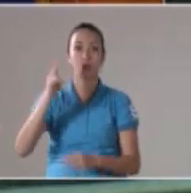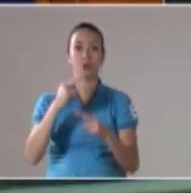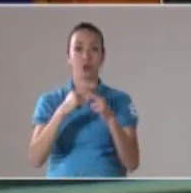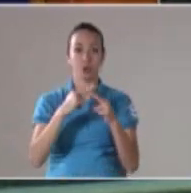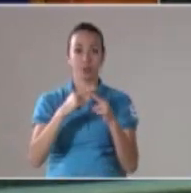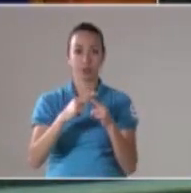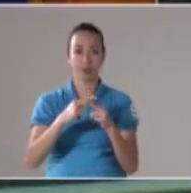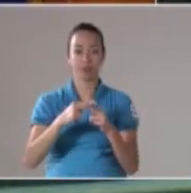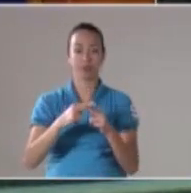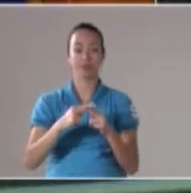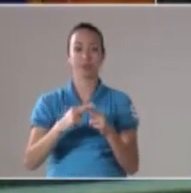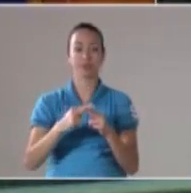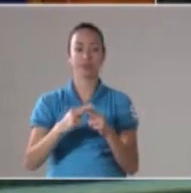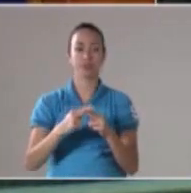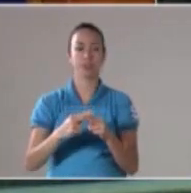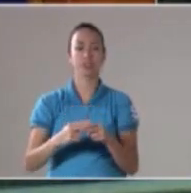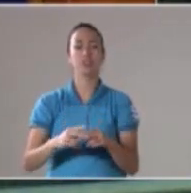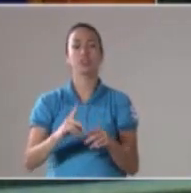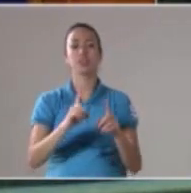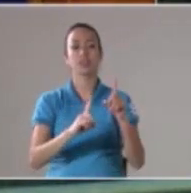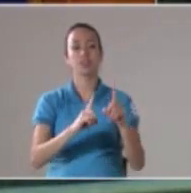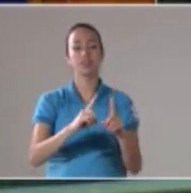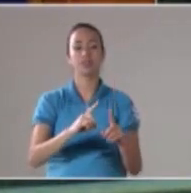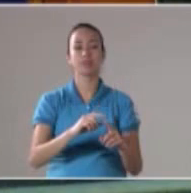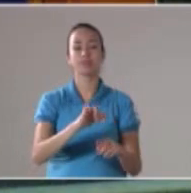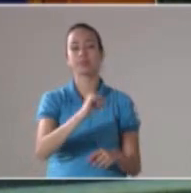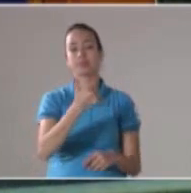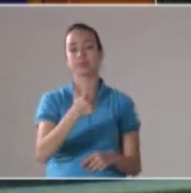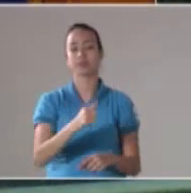Fíjense qué interesante. ¿Cuál les tocó a ustedes?